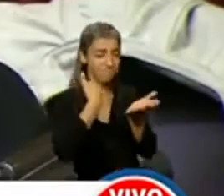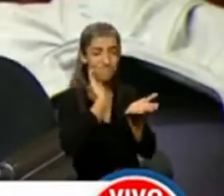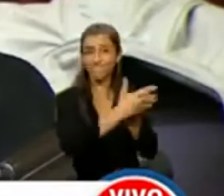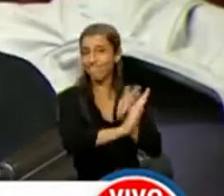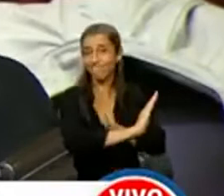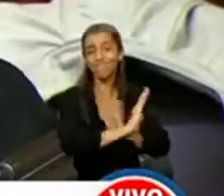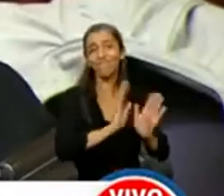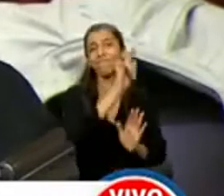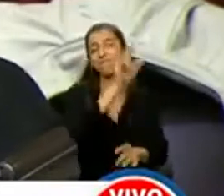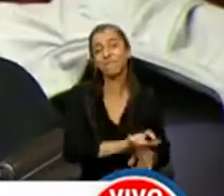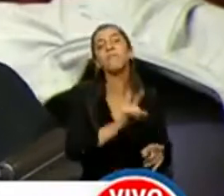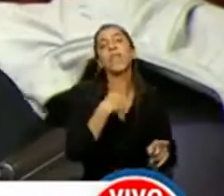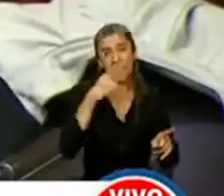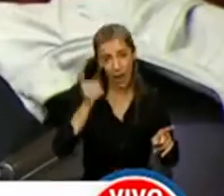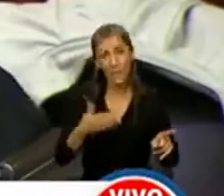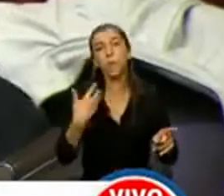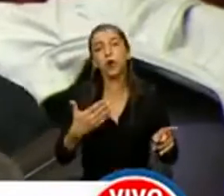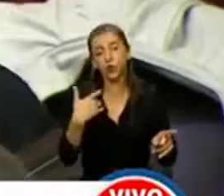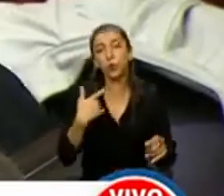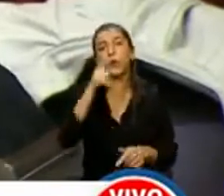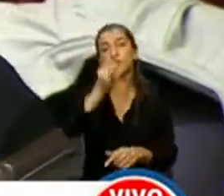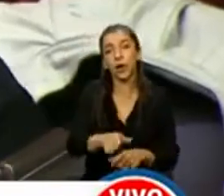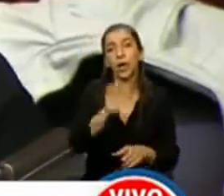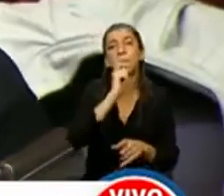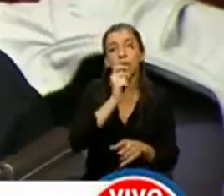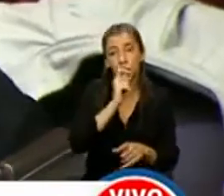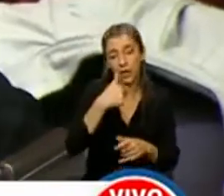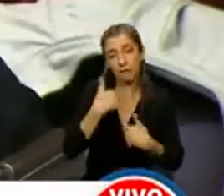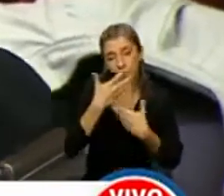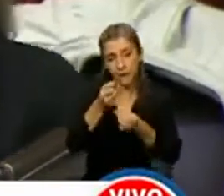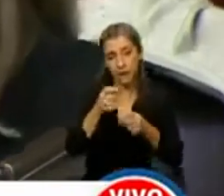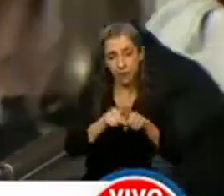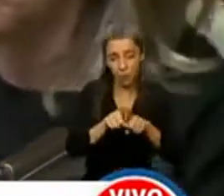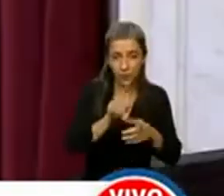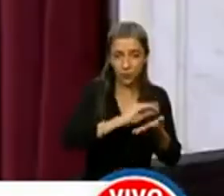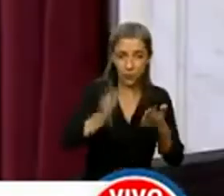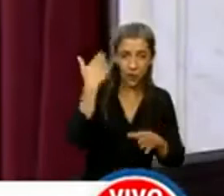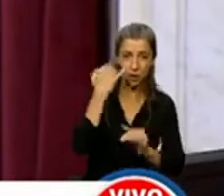el periodista Alejandro Berkovich, su equipo y el programa Pasaron Cosas. Muchas gracias.